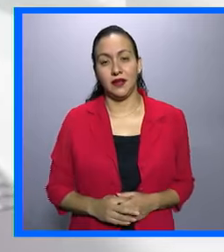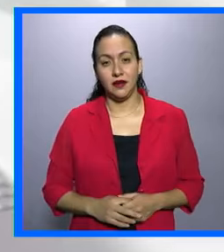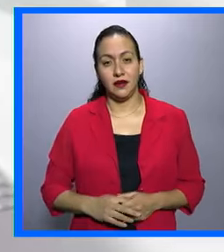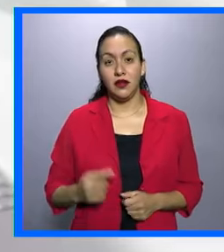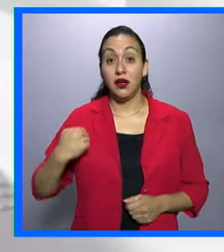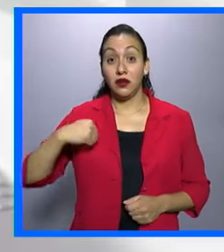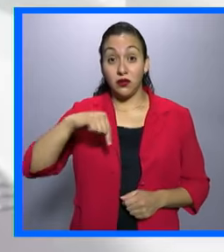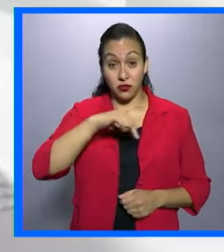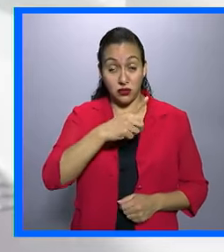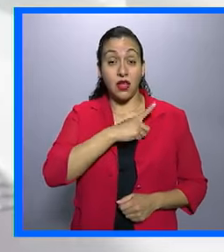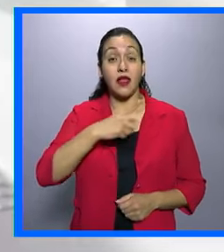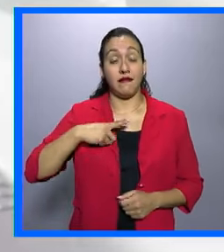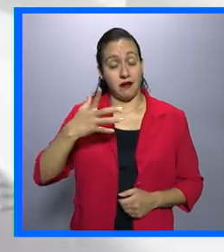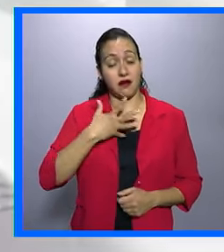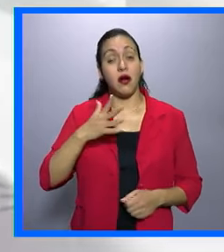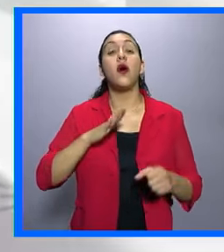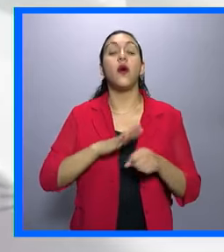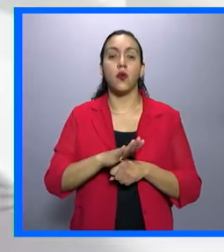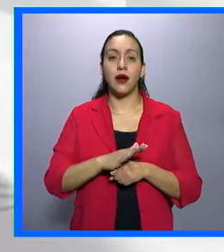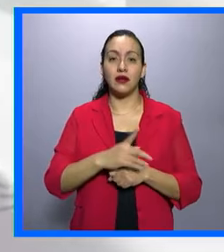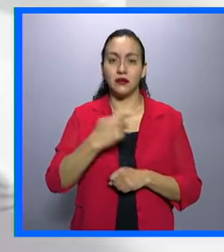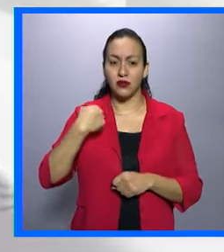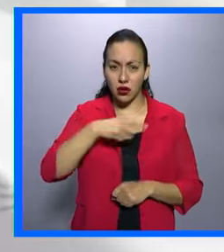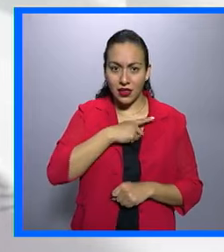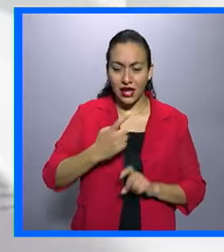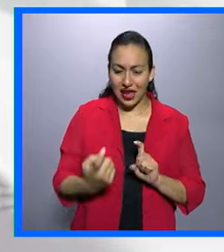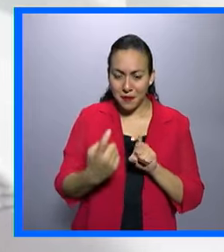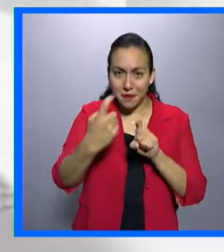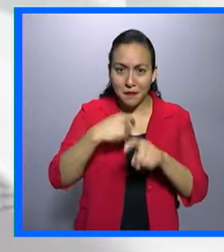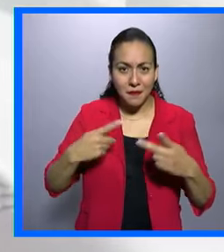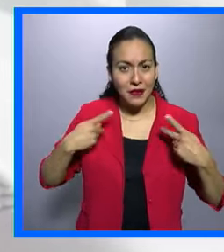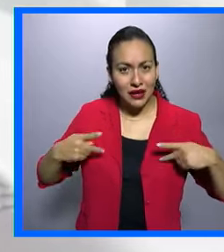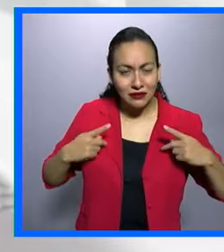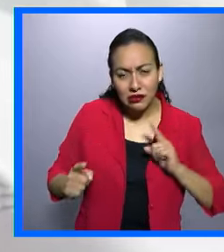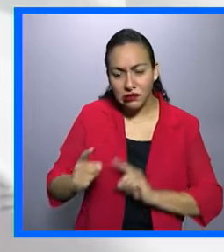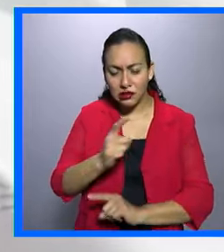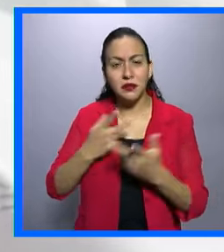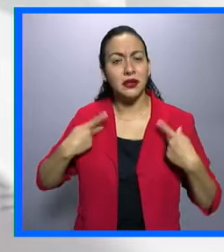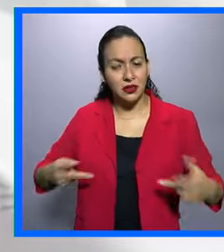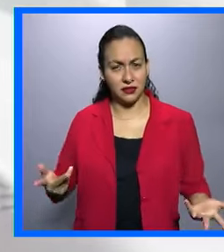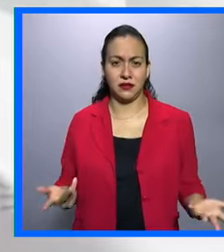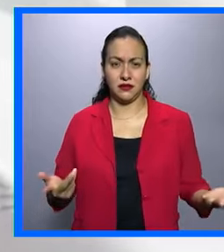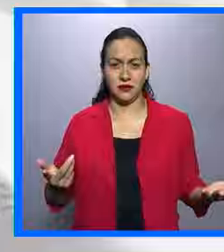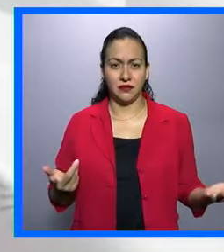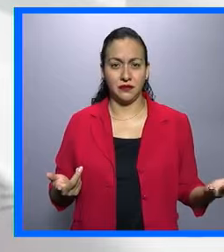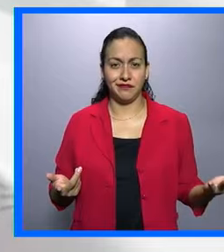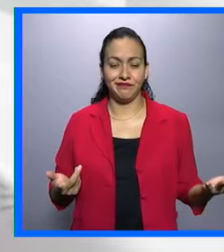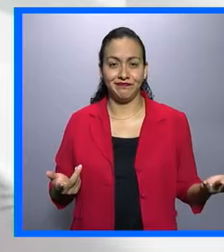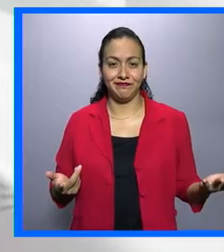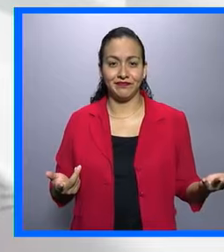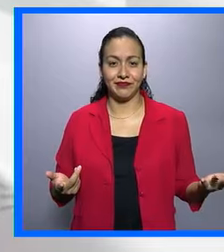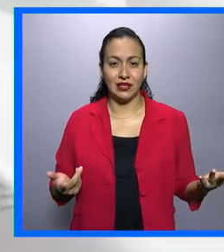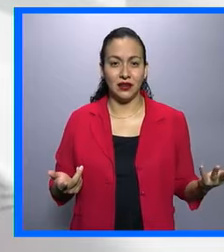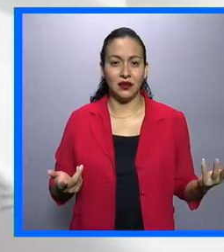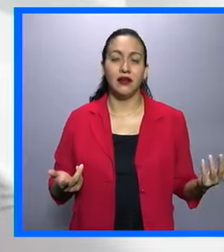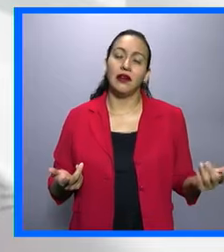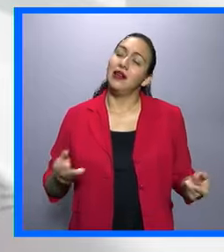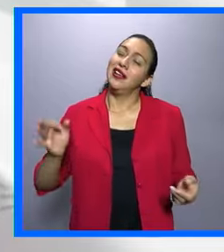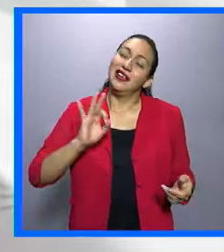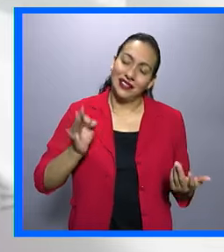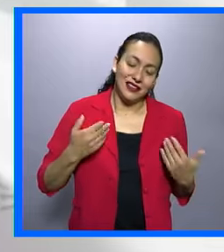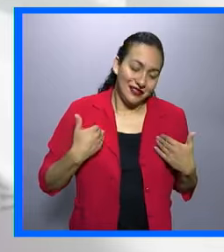que tenemos es ser empáticos con las personas. Claro que a lo mejor no es posible ponernos tal